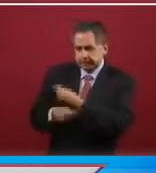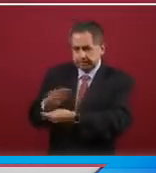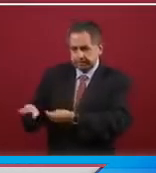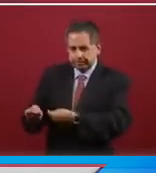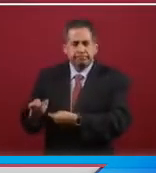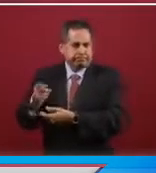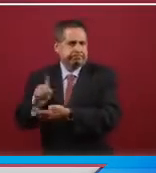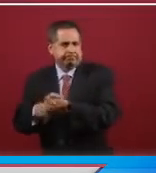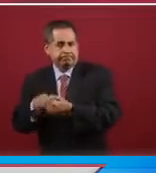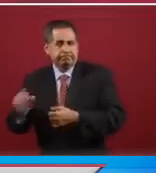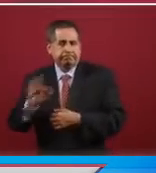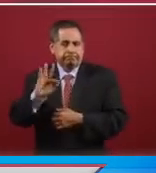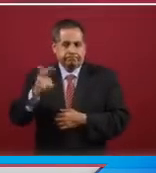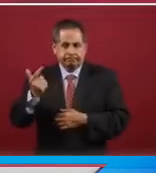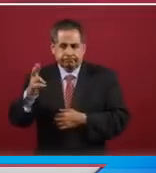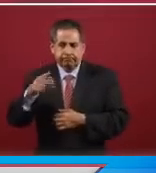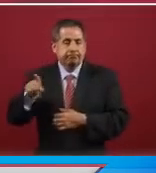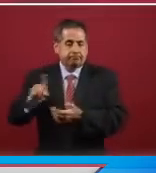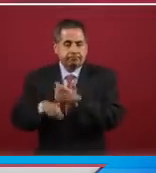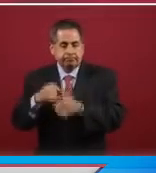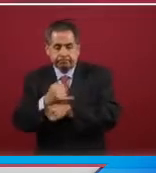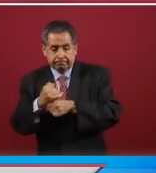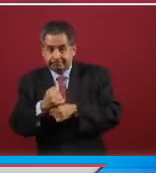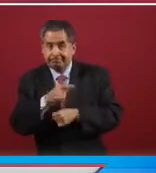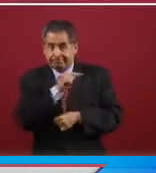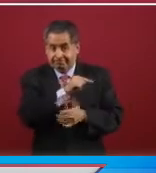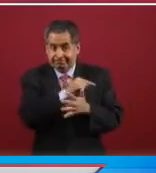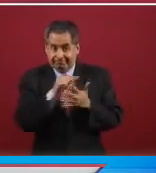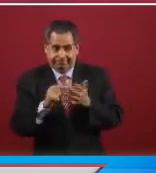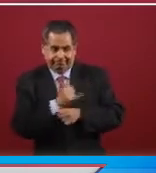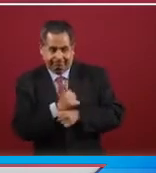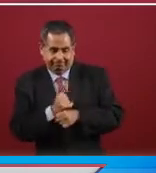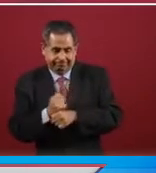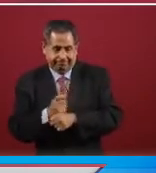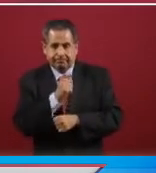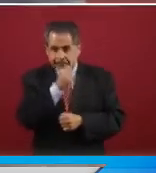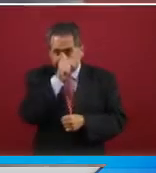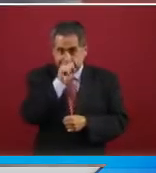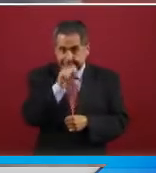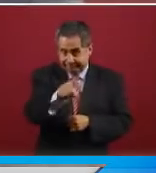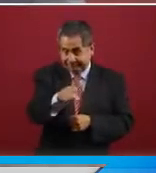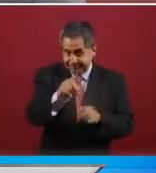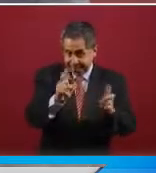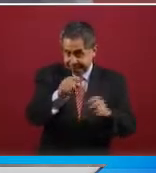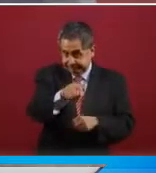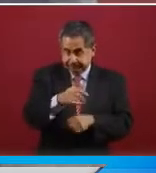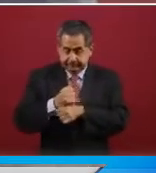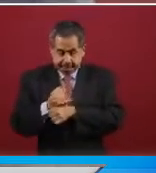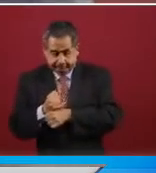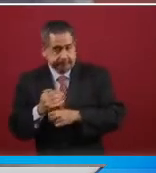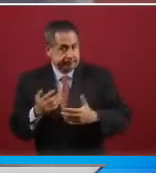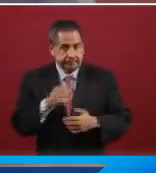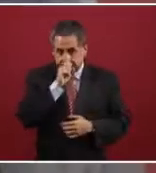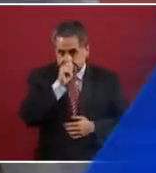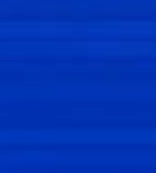será la Fiscalía quien determine la responsabilidad. Se retomó esta investigación, se amplió y se está a la espera del resultado final, pero no se